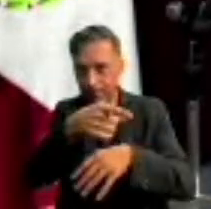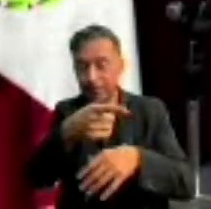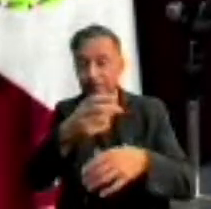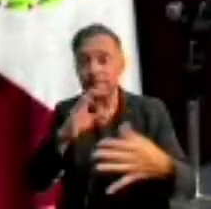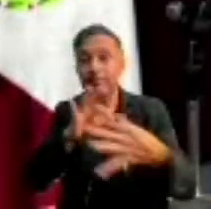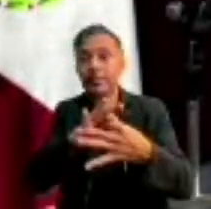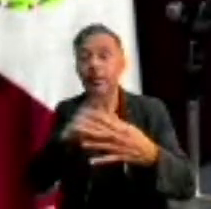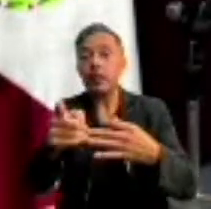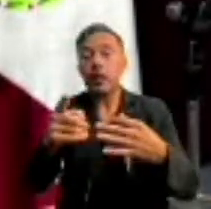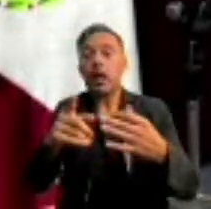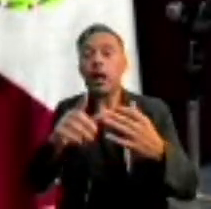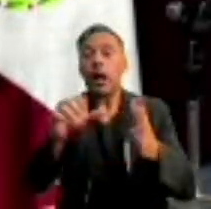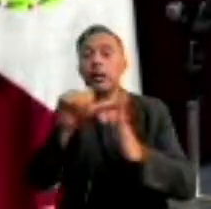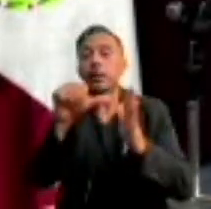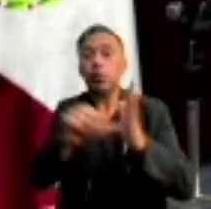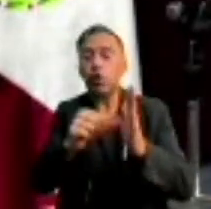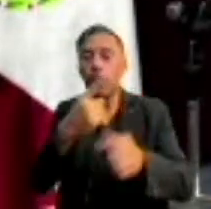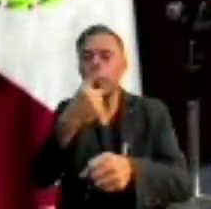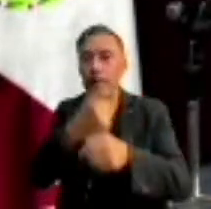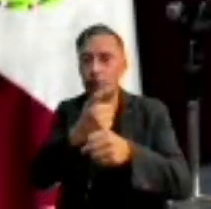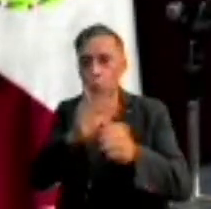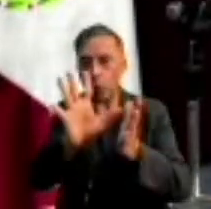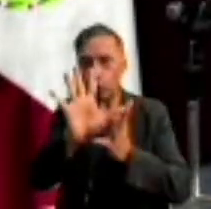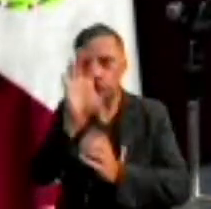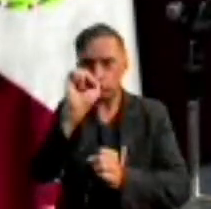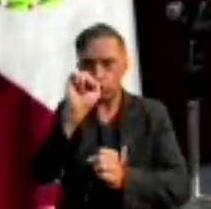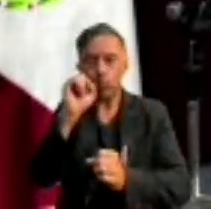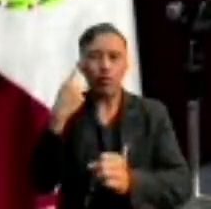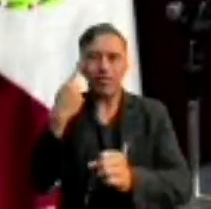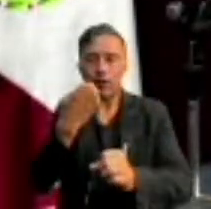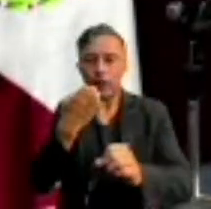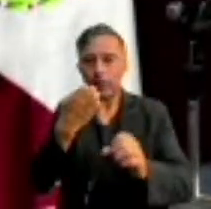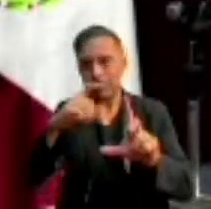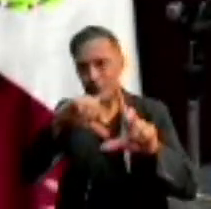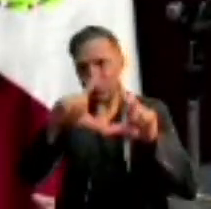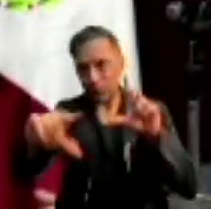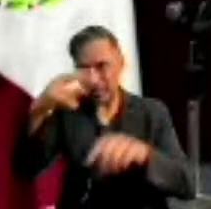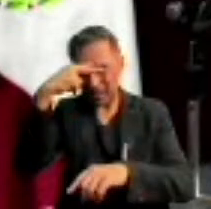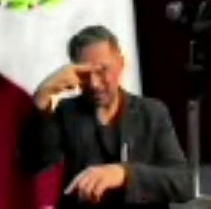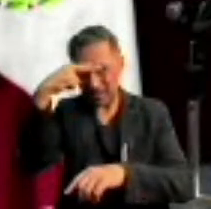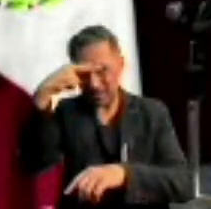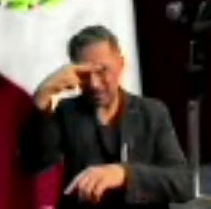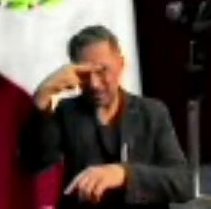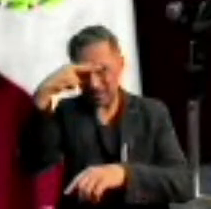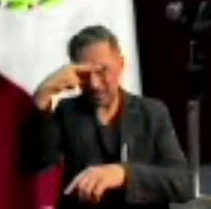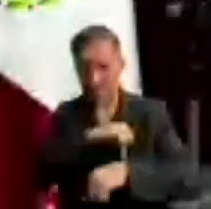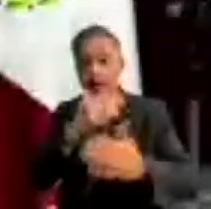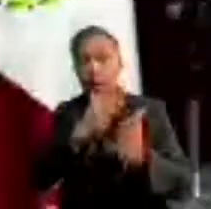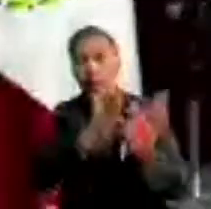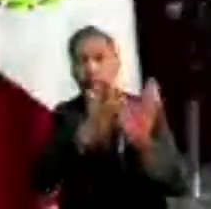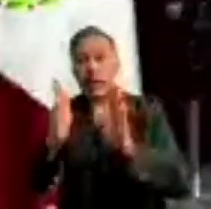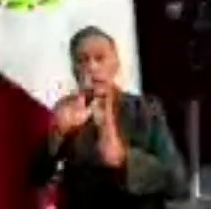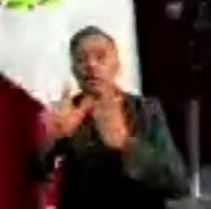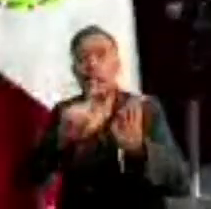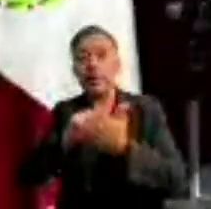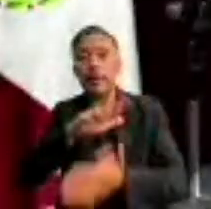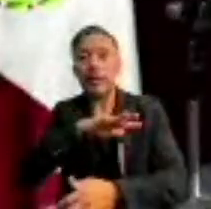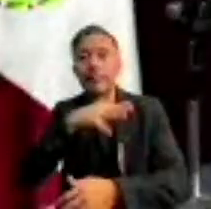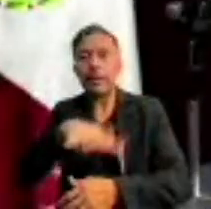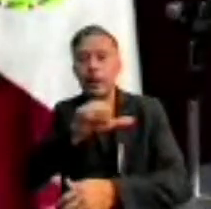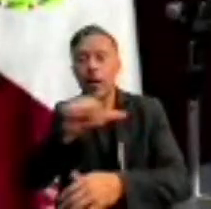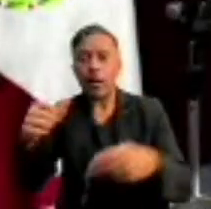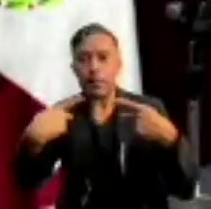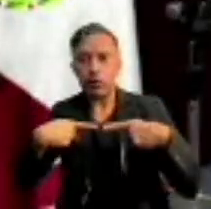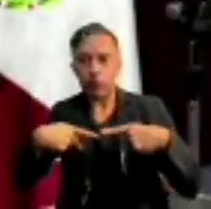tercero del artículo primero de la constitución política de los Estados Unidos Mexicanos la ley general para la inclusión de las personas con